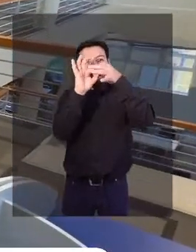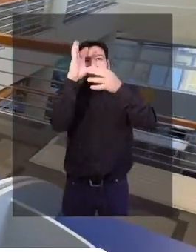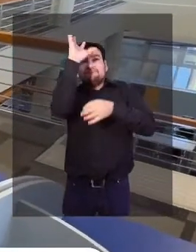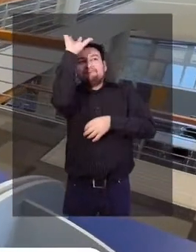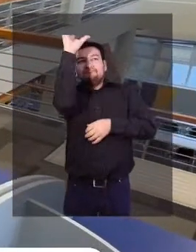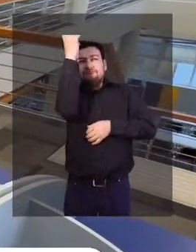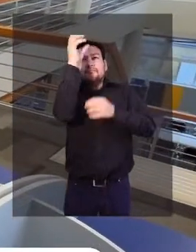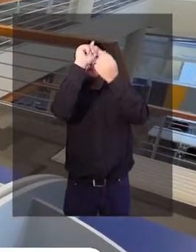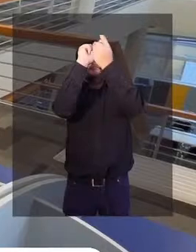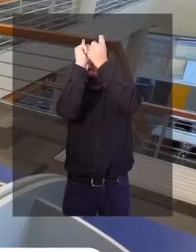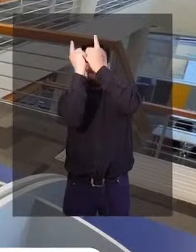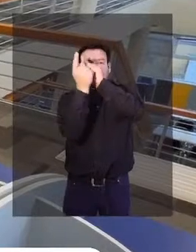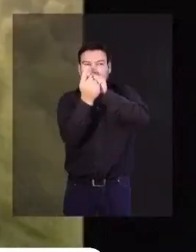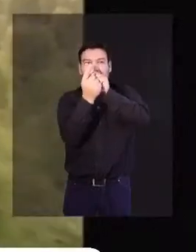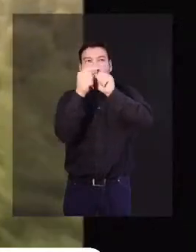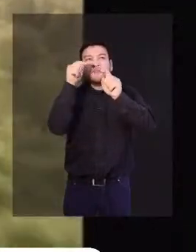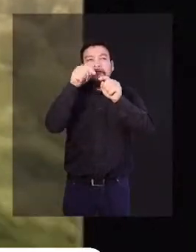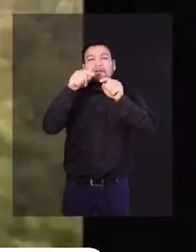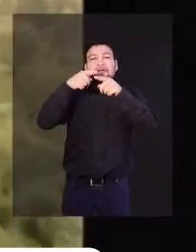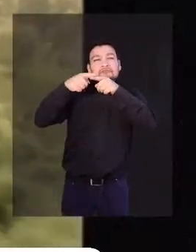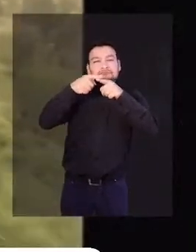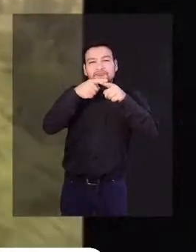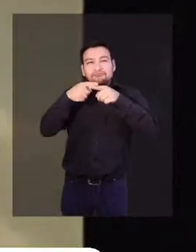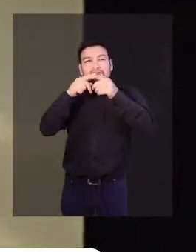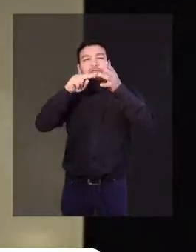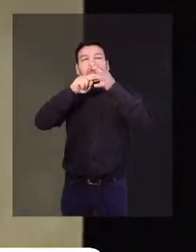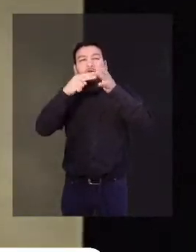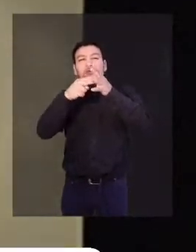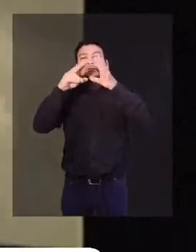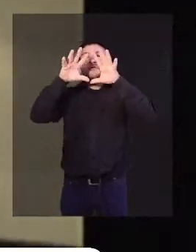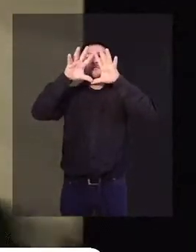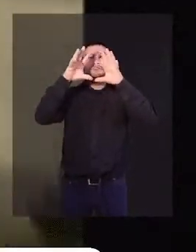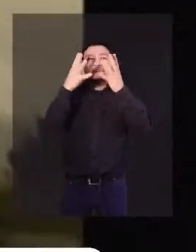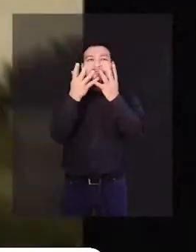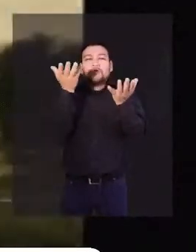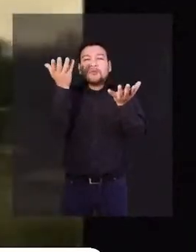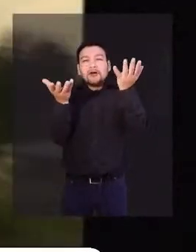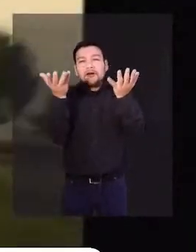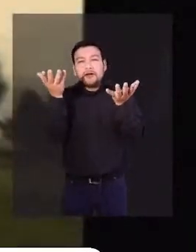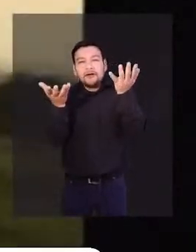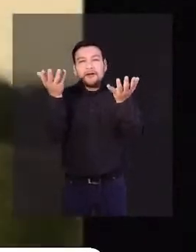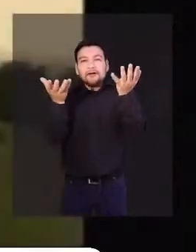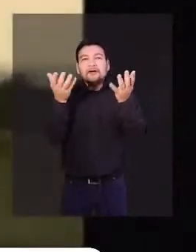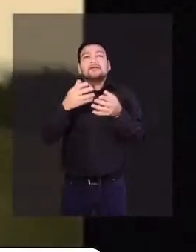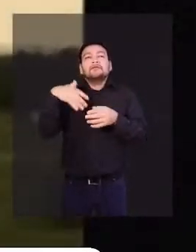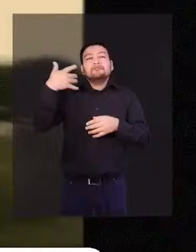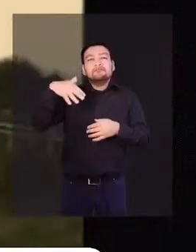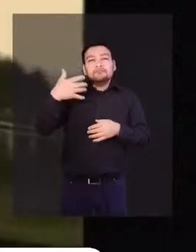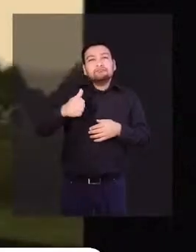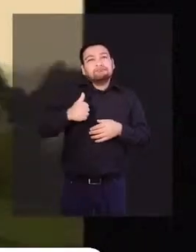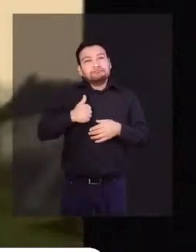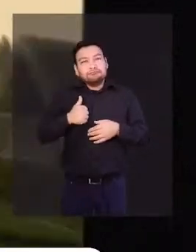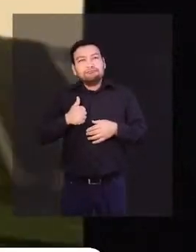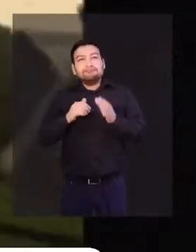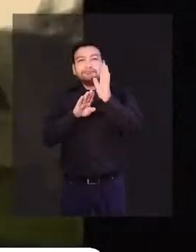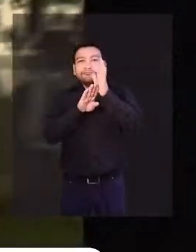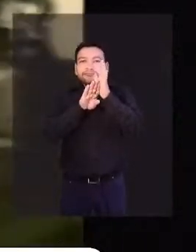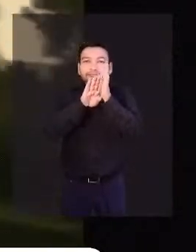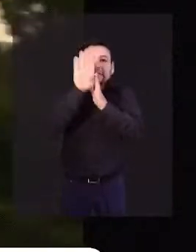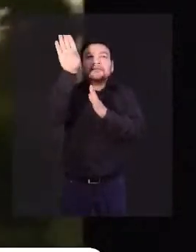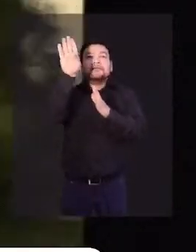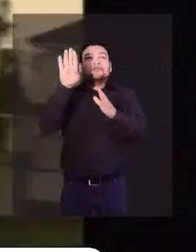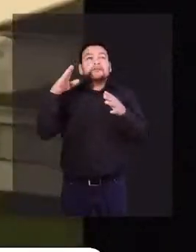exponencial. Nuestra historia se remonta a 1989, cuando la Universidad Austral de Chile abrió